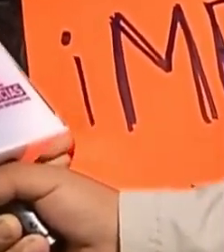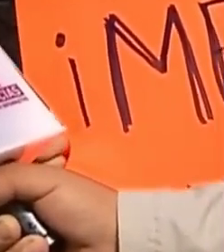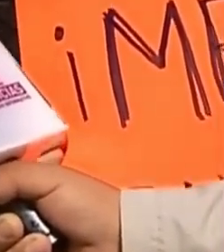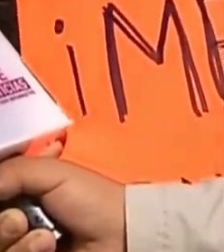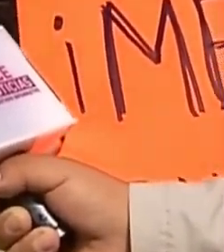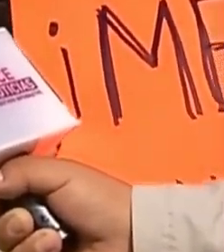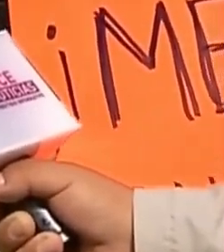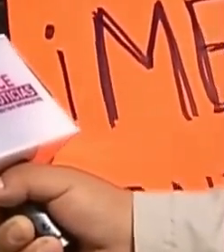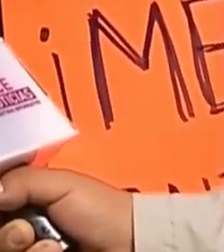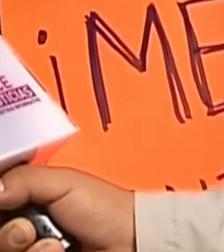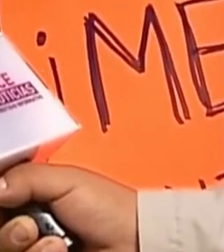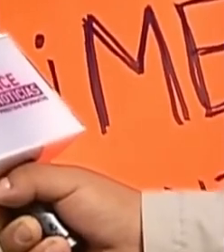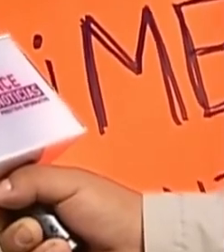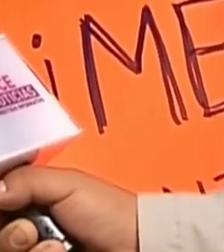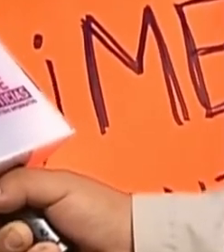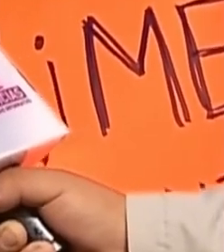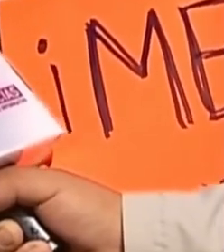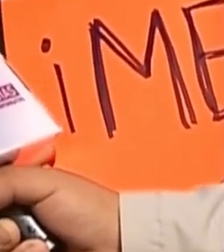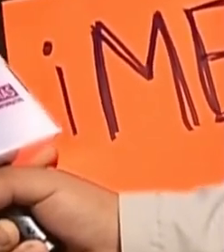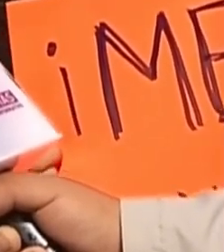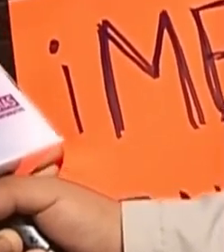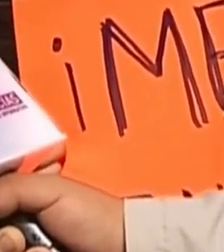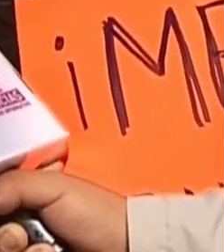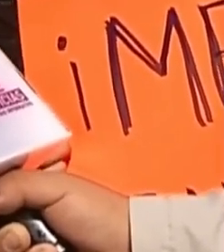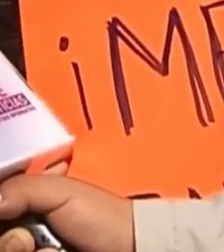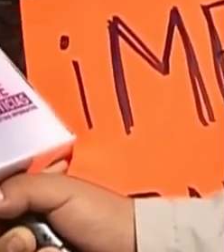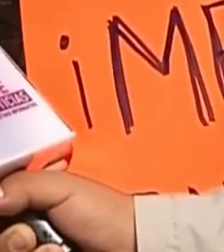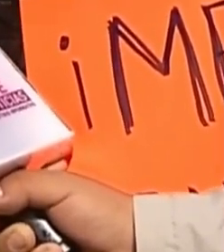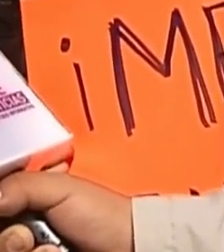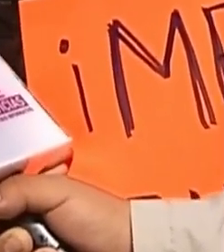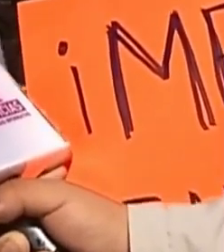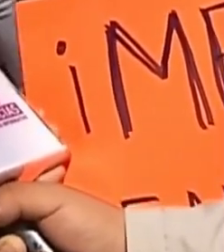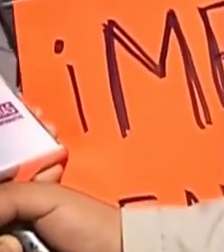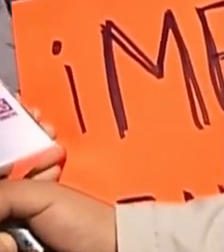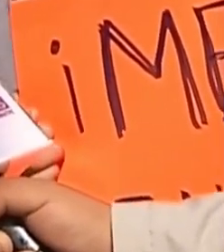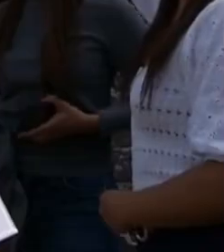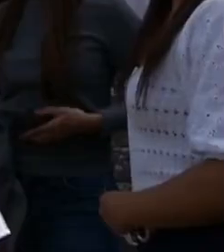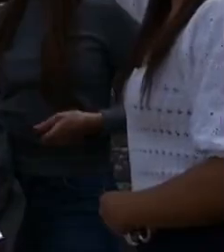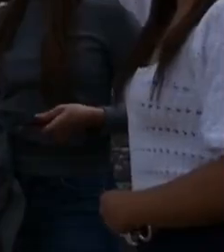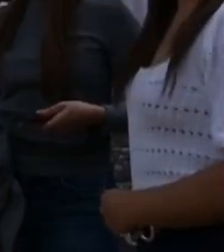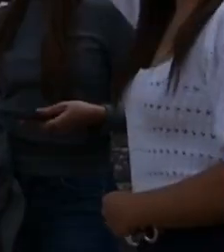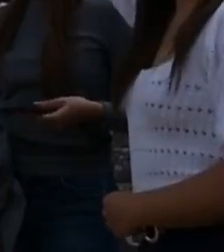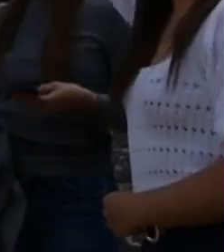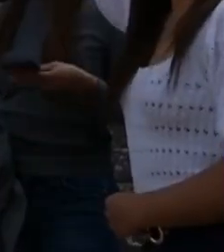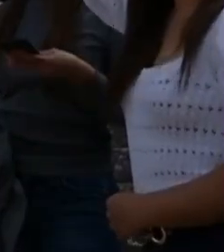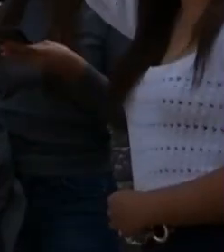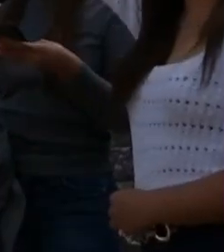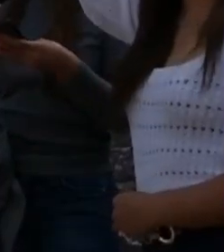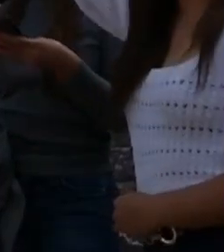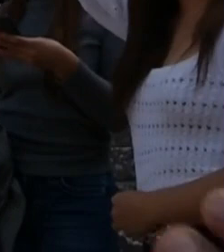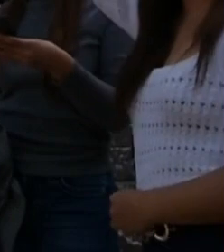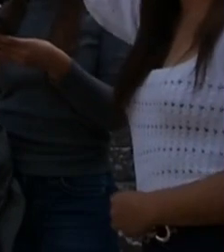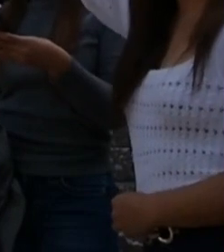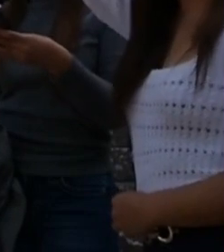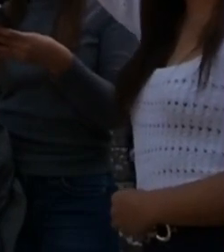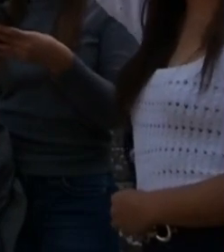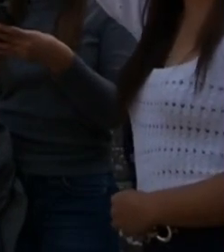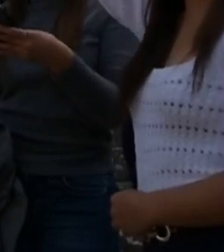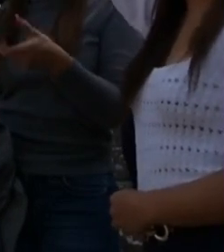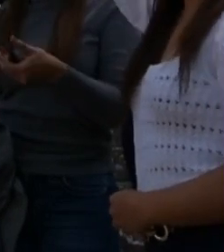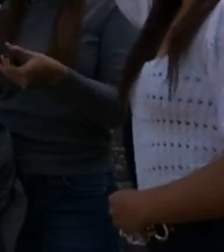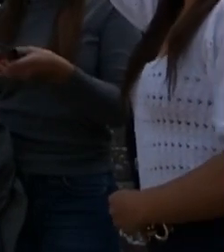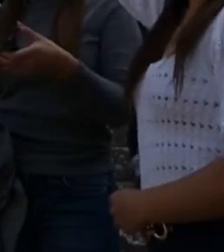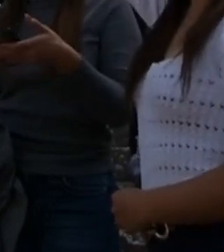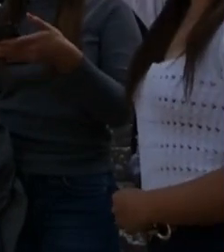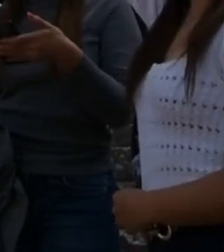dan conceptos para integrar apenas los 8 o 7 mil pesos que ganamos. ¿Usted sabe cuál es el